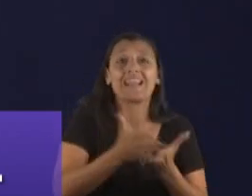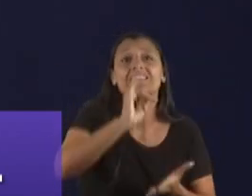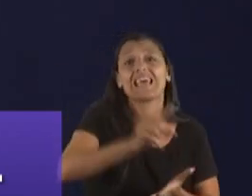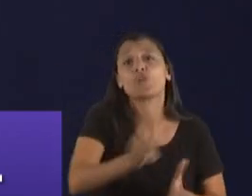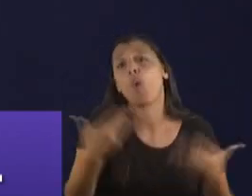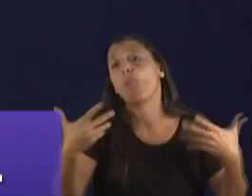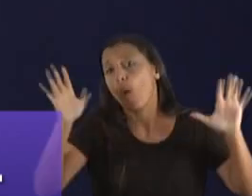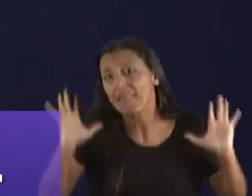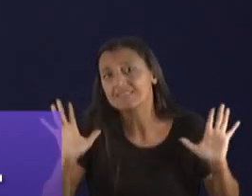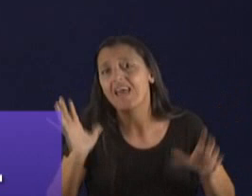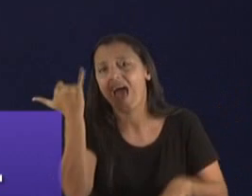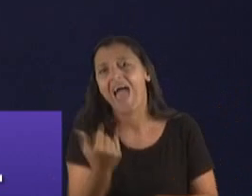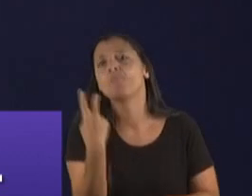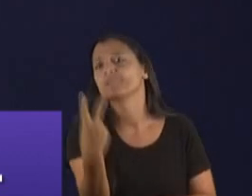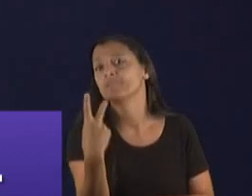de las posibilidades